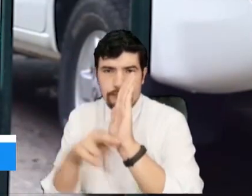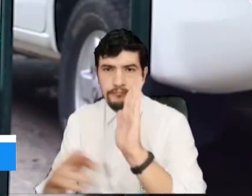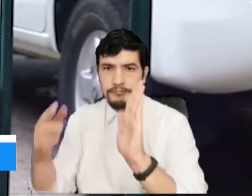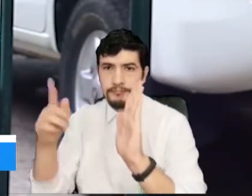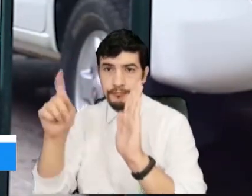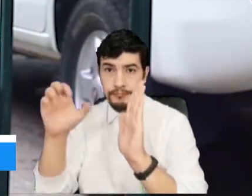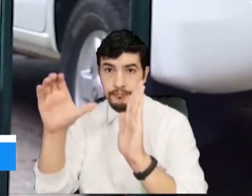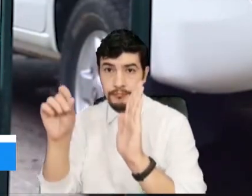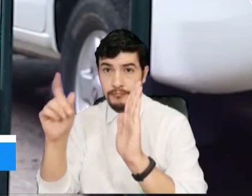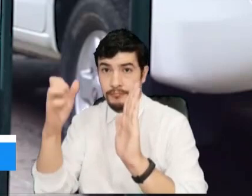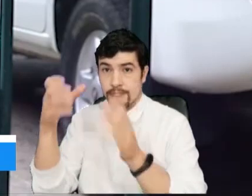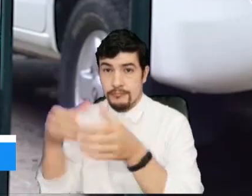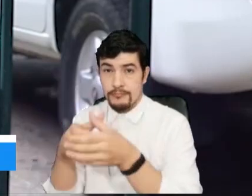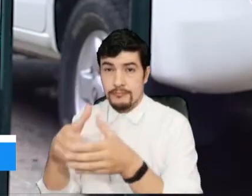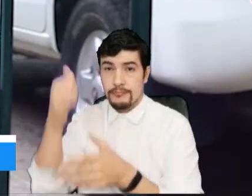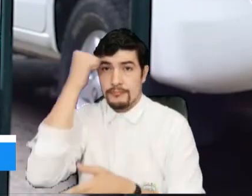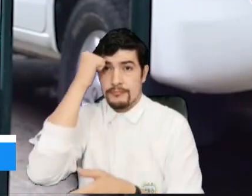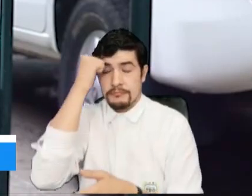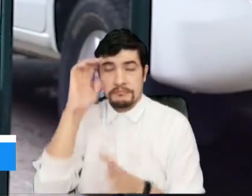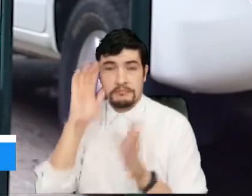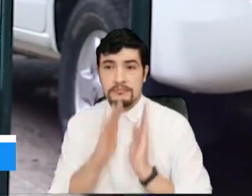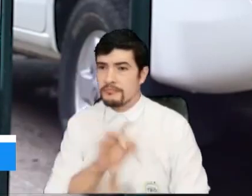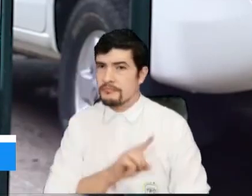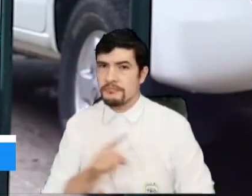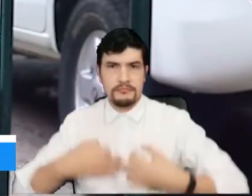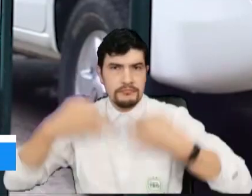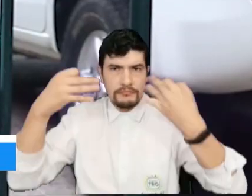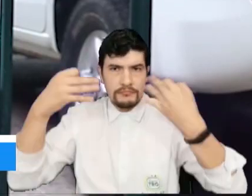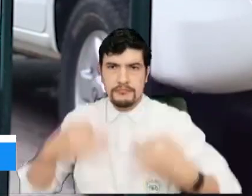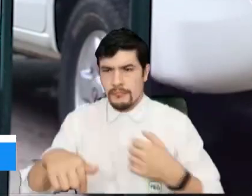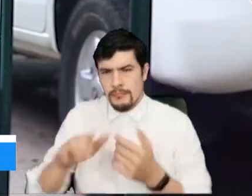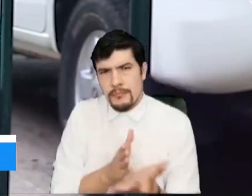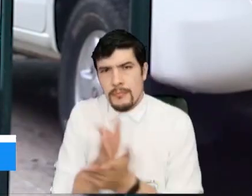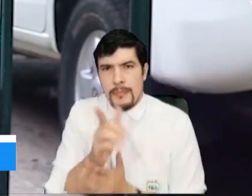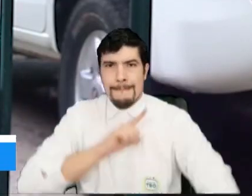seguirán en pie de lucha. Desde Barranca Bermeja, para Oriente Noticias, Ángela Jaimes, estamos informando.